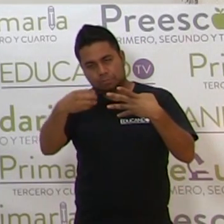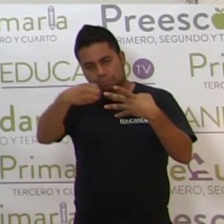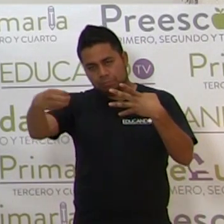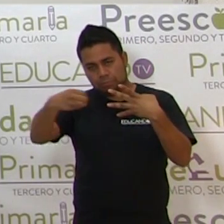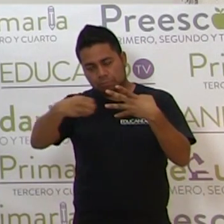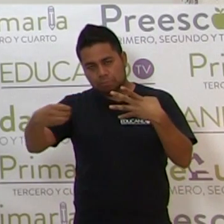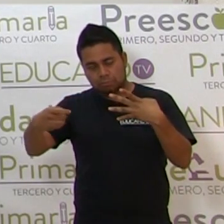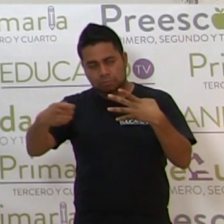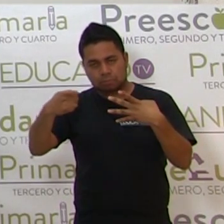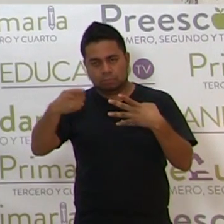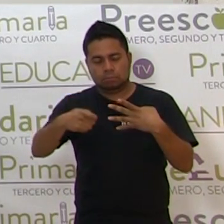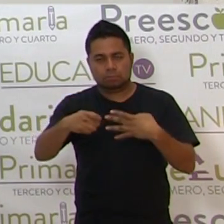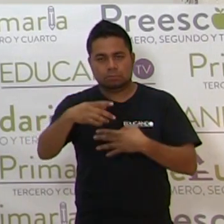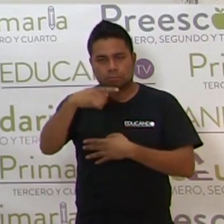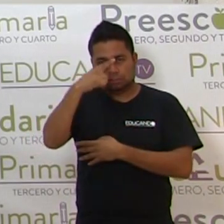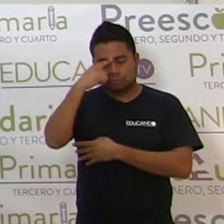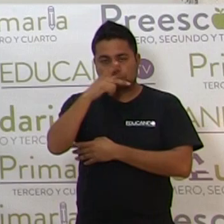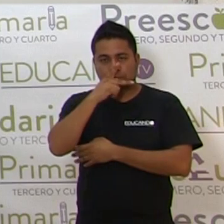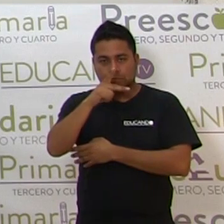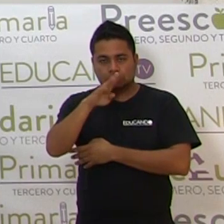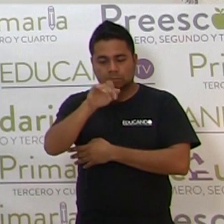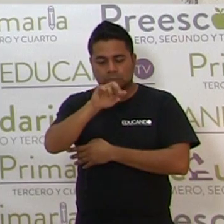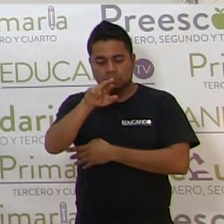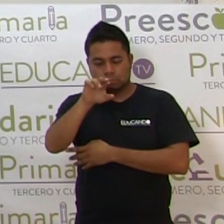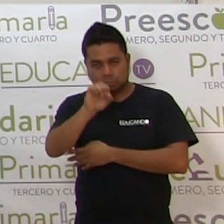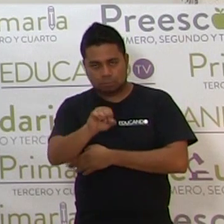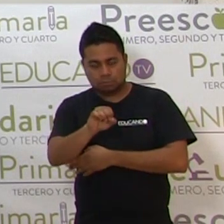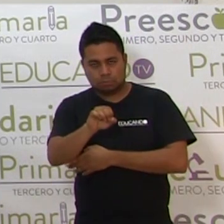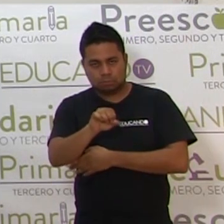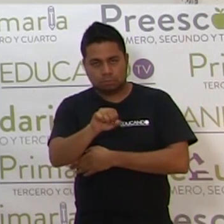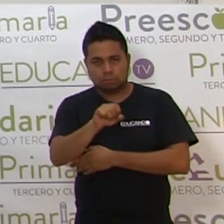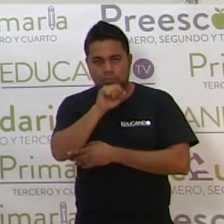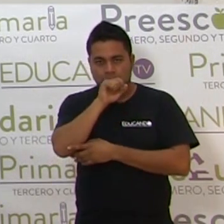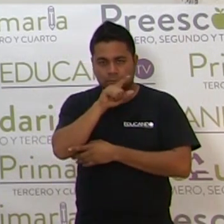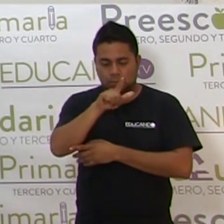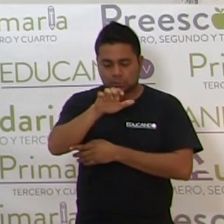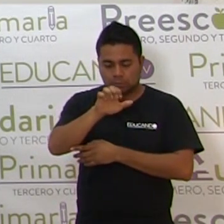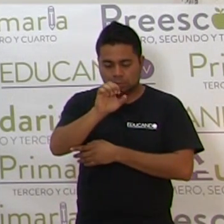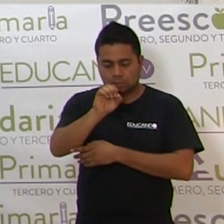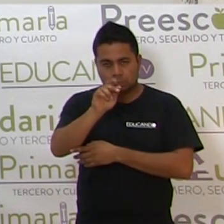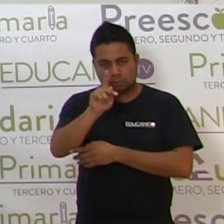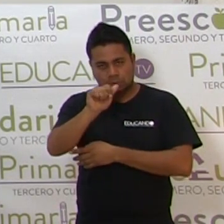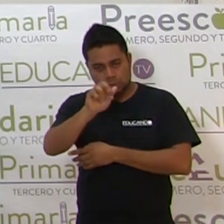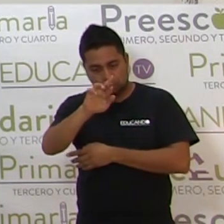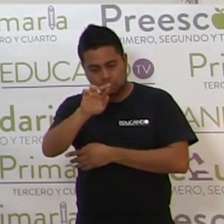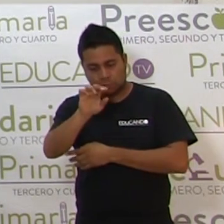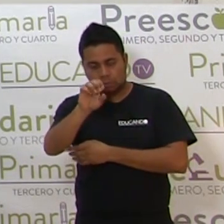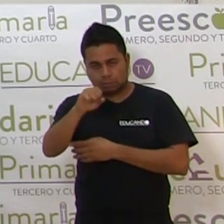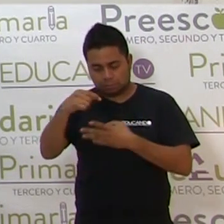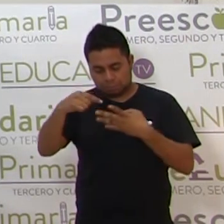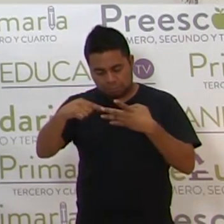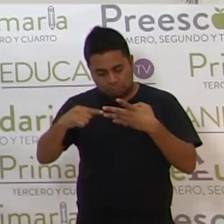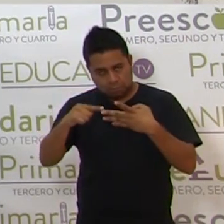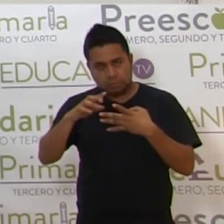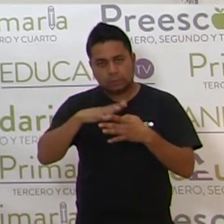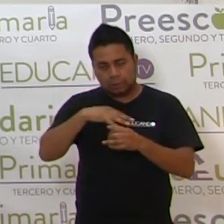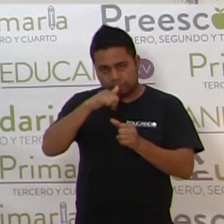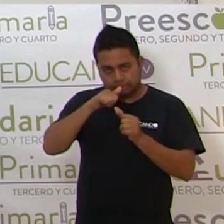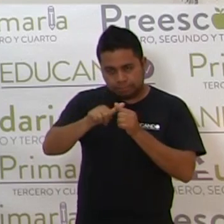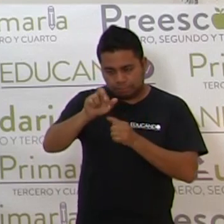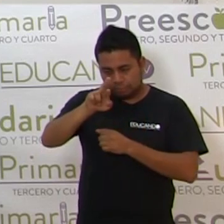la palabra pardo y la palabra leopardo. Bien, cada una con su